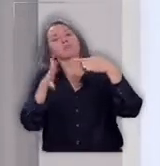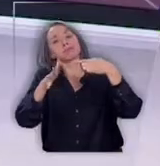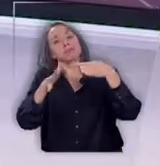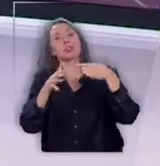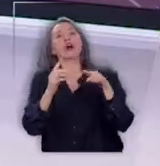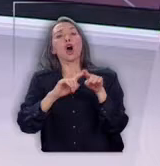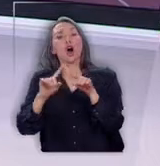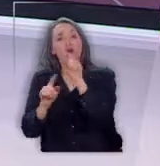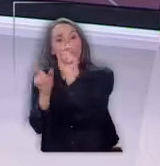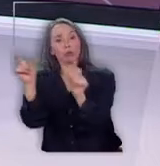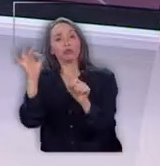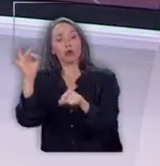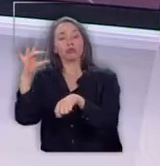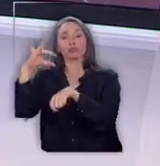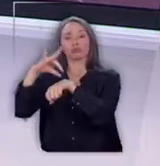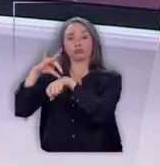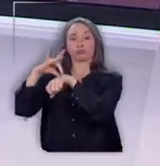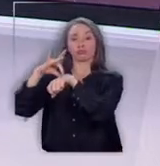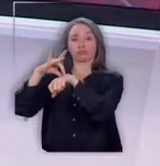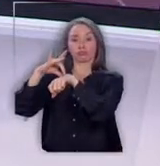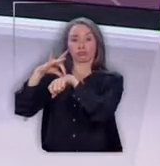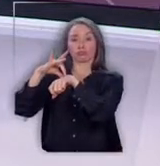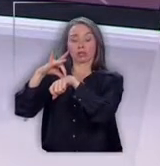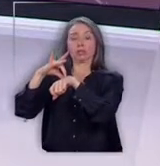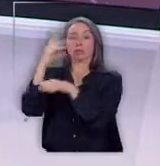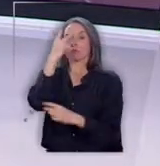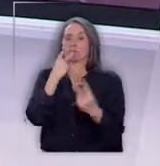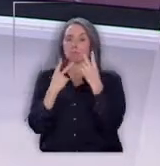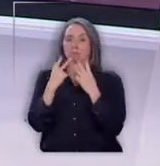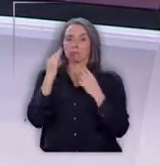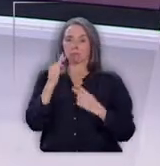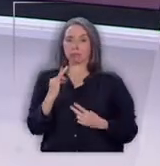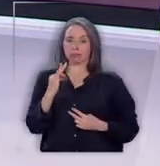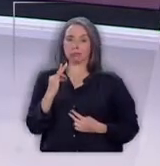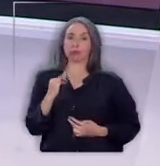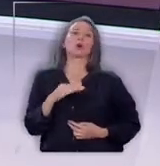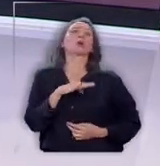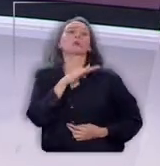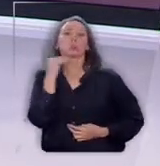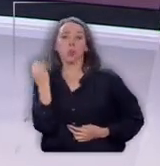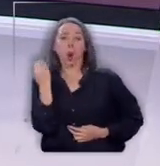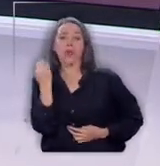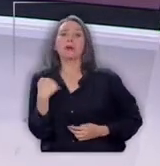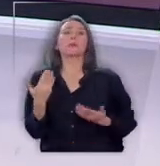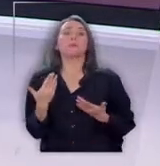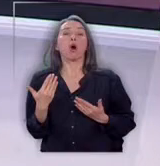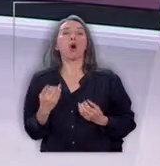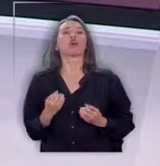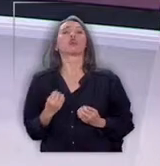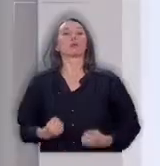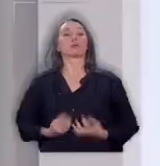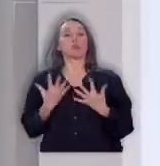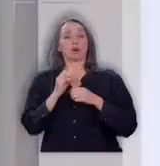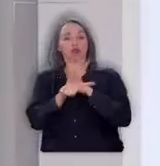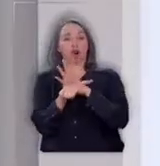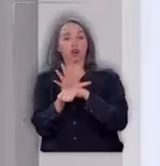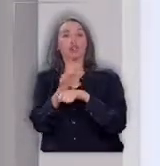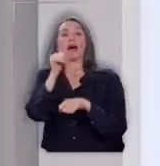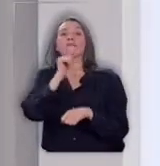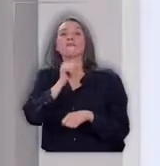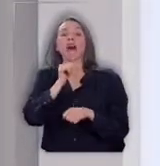casos que clínicamente sean atribuibles a coronavirus aunque no tenga uno la